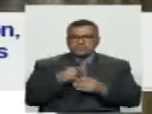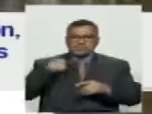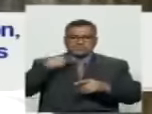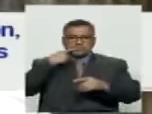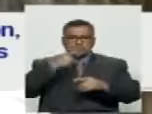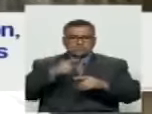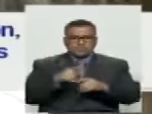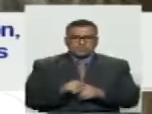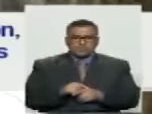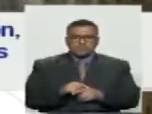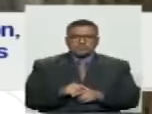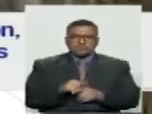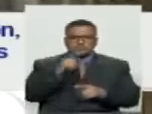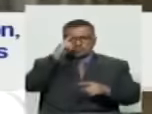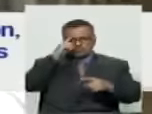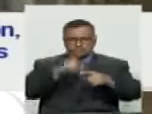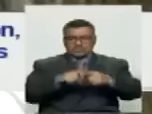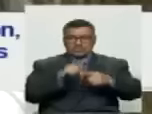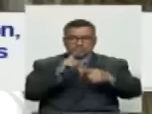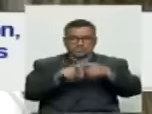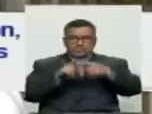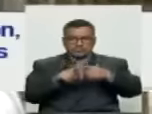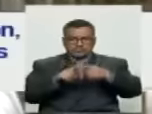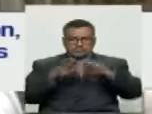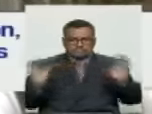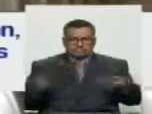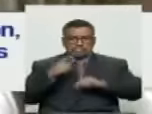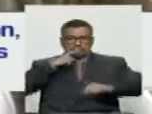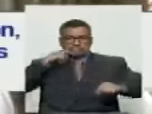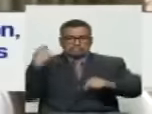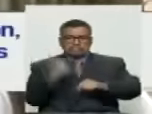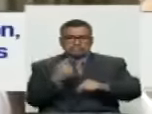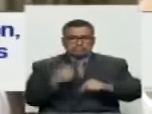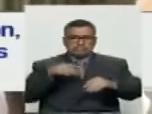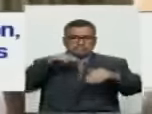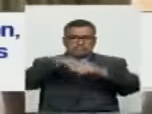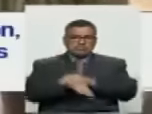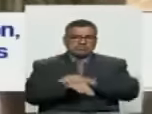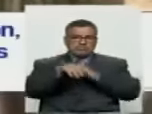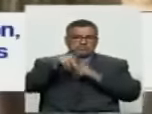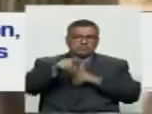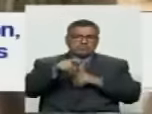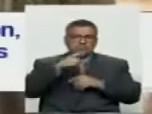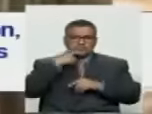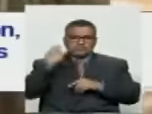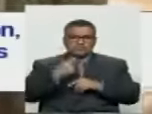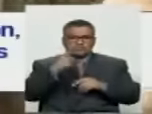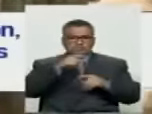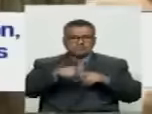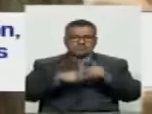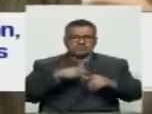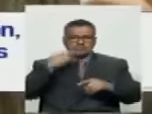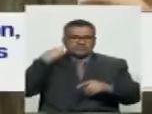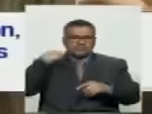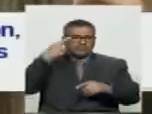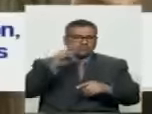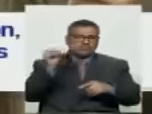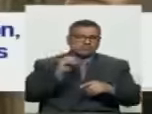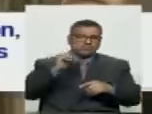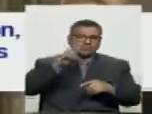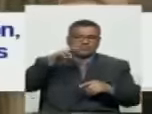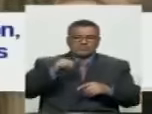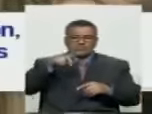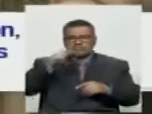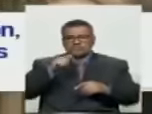objeto y fines, 1. promuevan el fascismo, la intolerancia o el odio por motivos raciales,